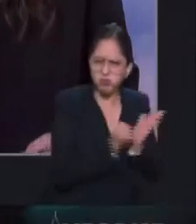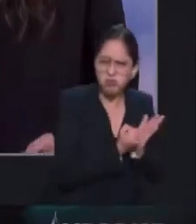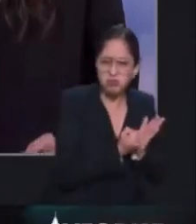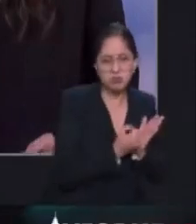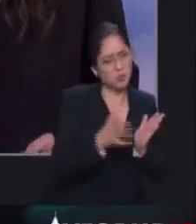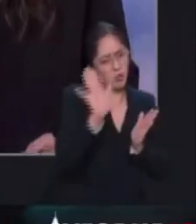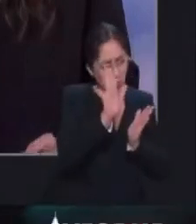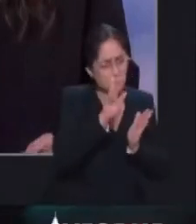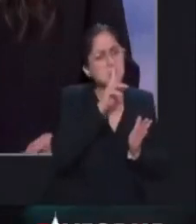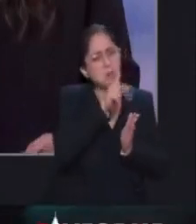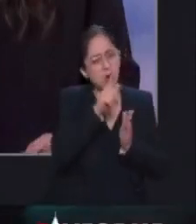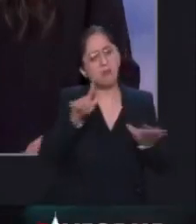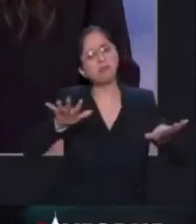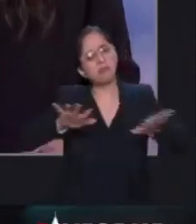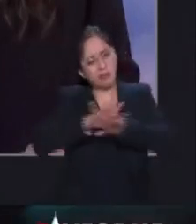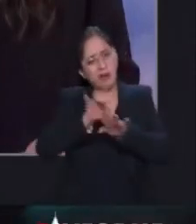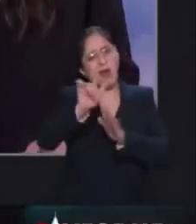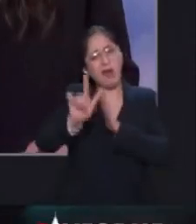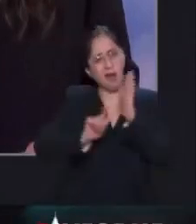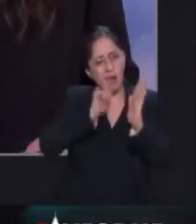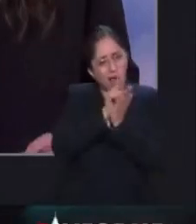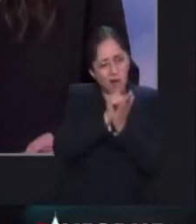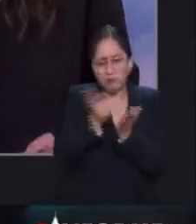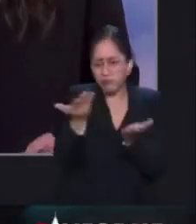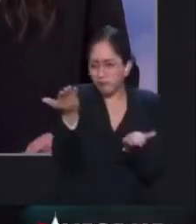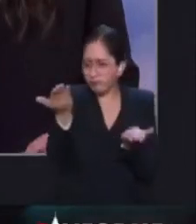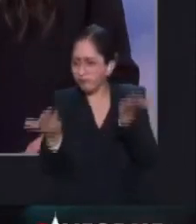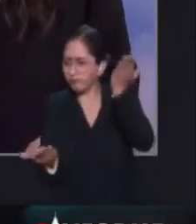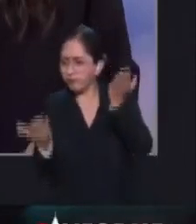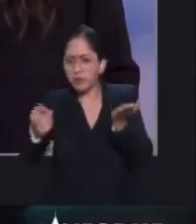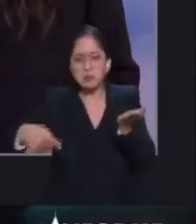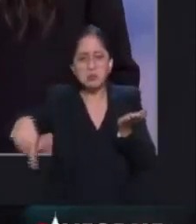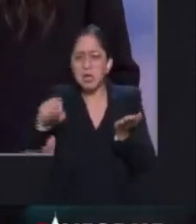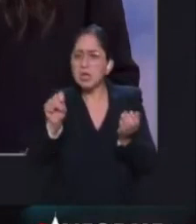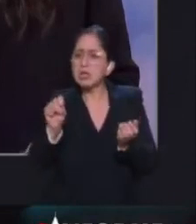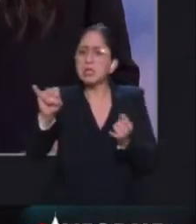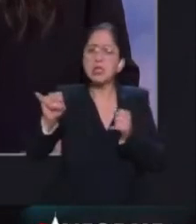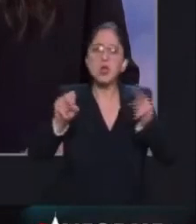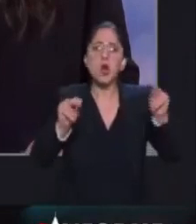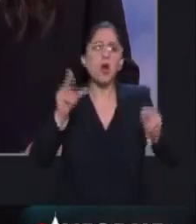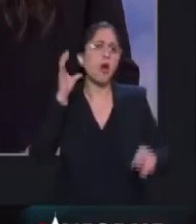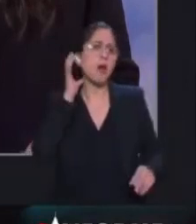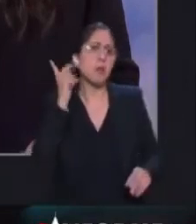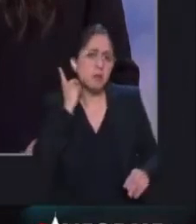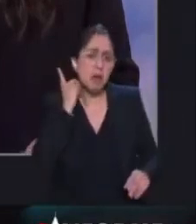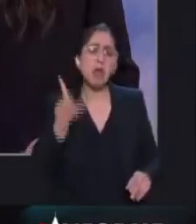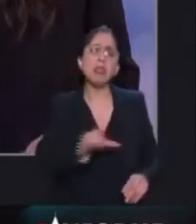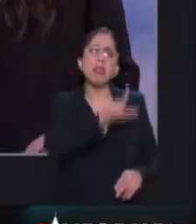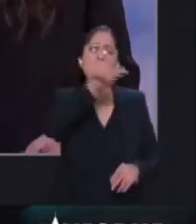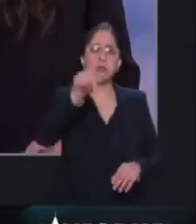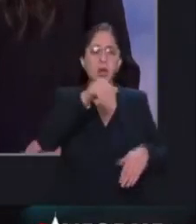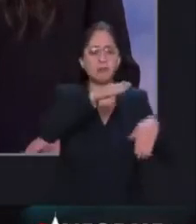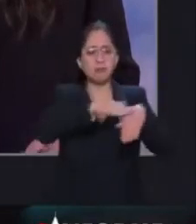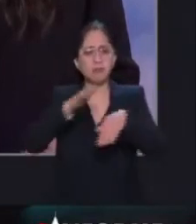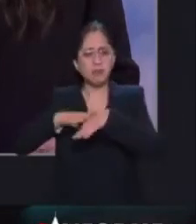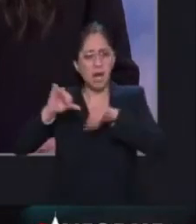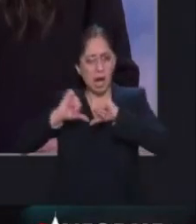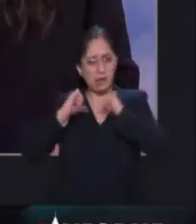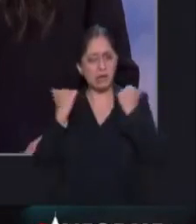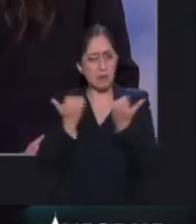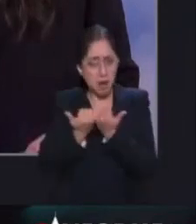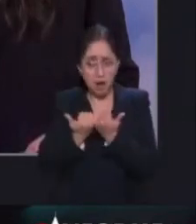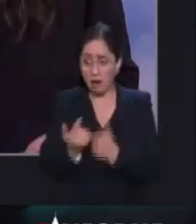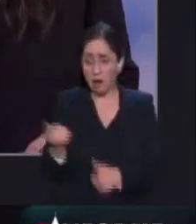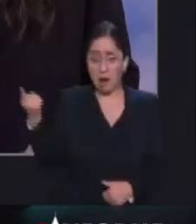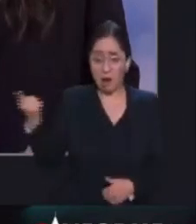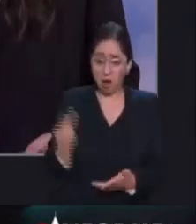reforma constitucional que será aprobada en las 2 legislaturas y luego a partir de eso convocaremos a una asamblea. O sea, no ha vulnerado,